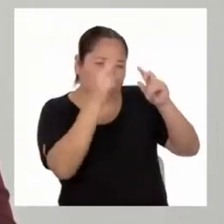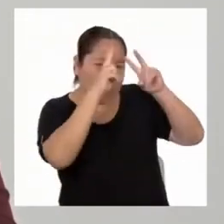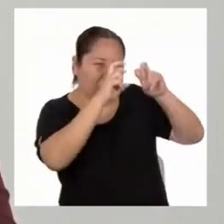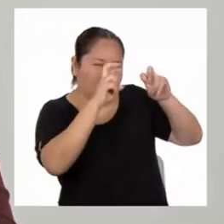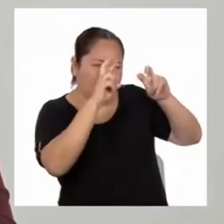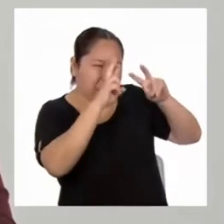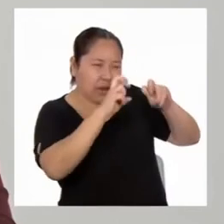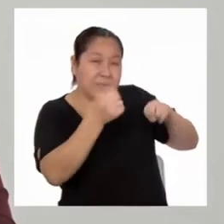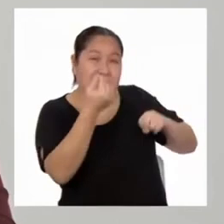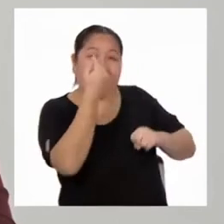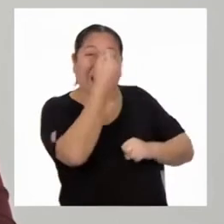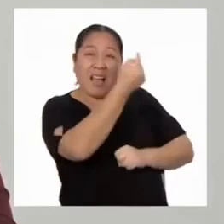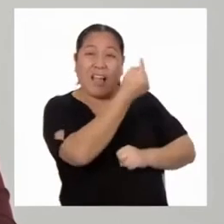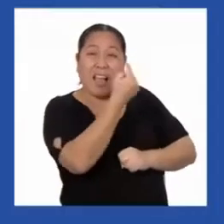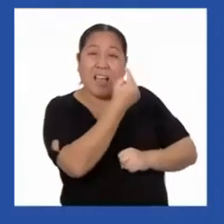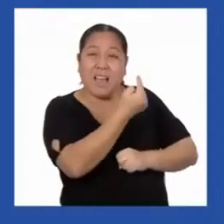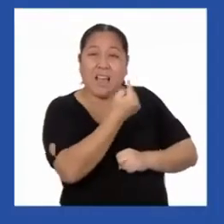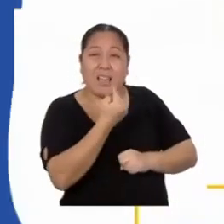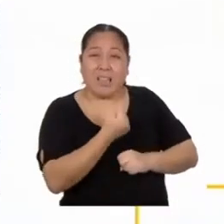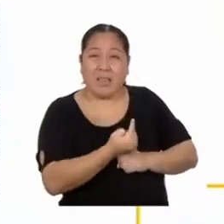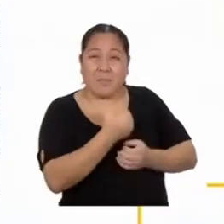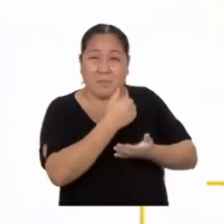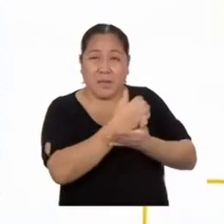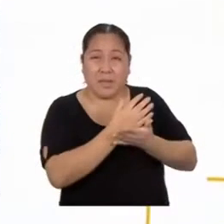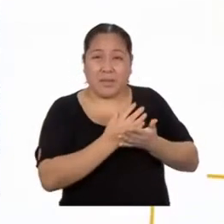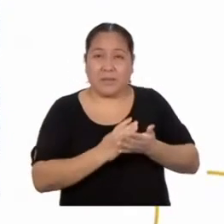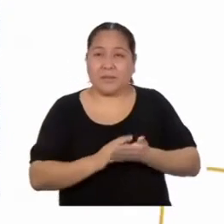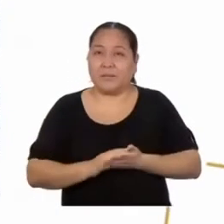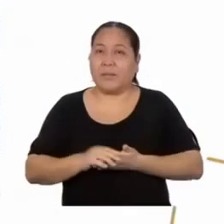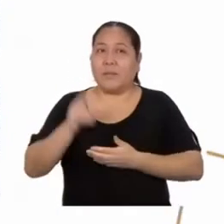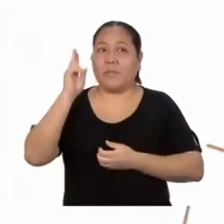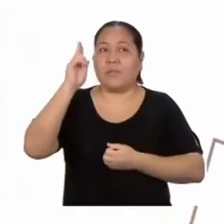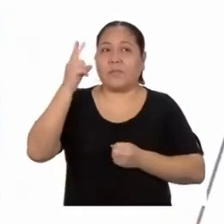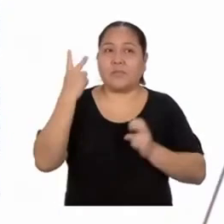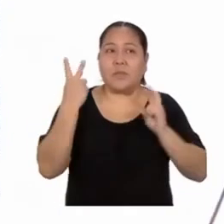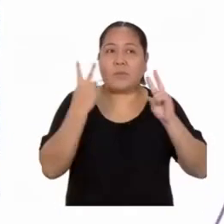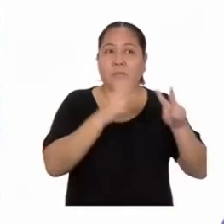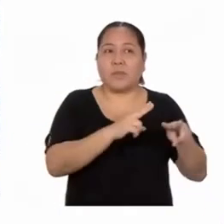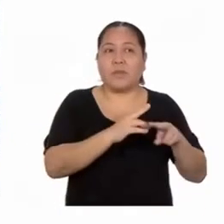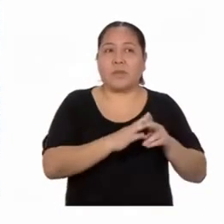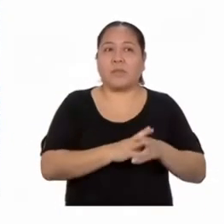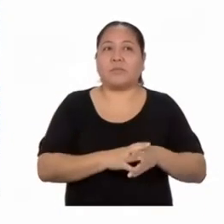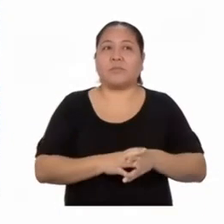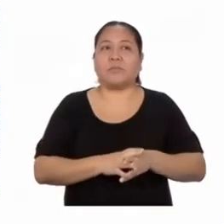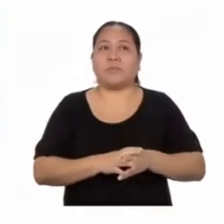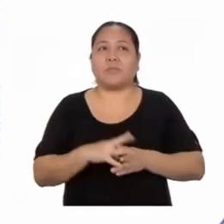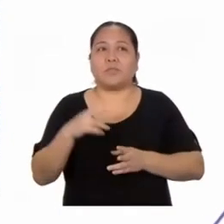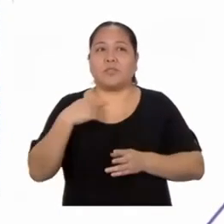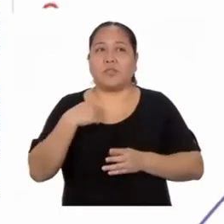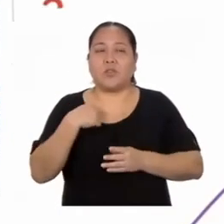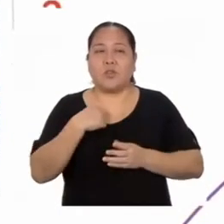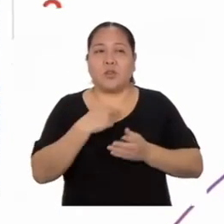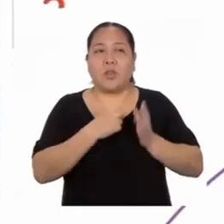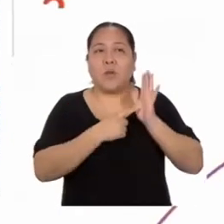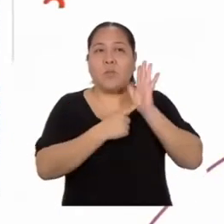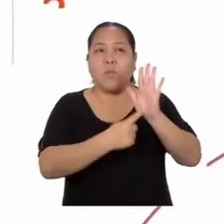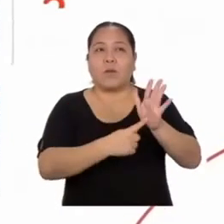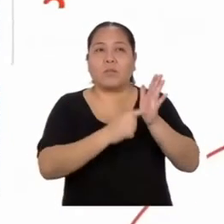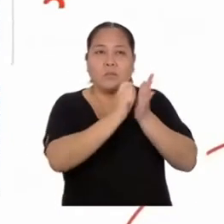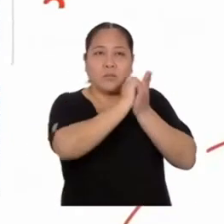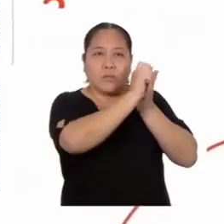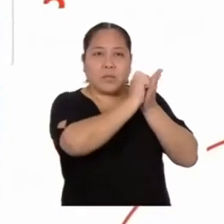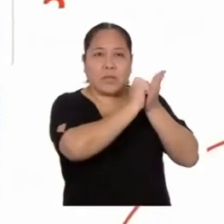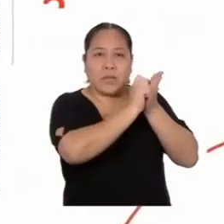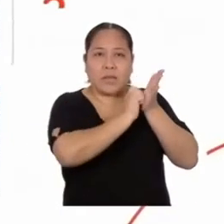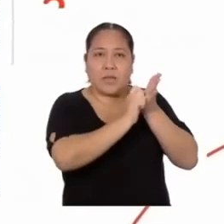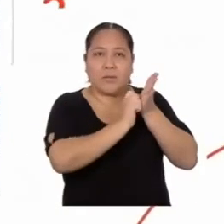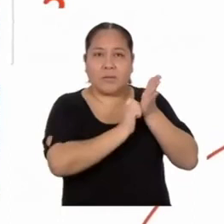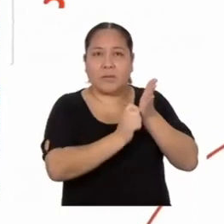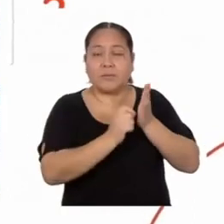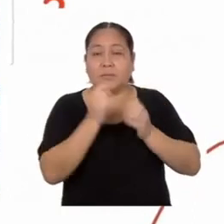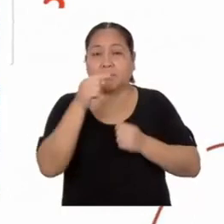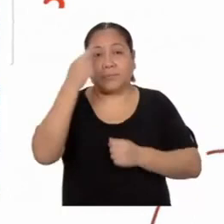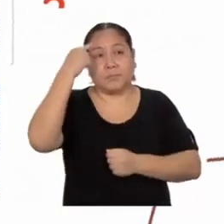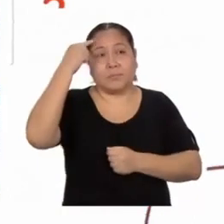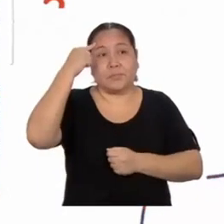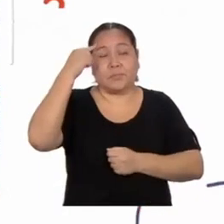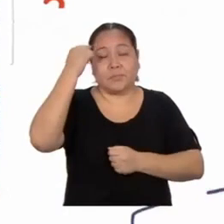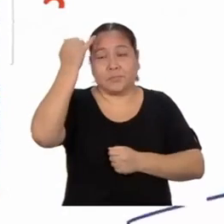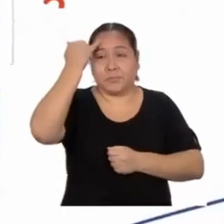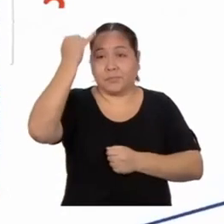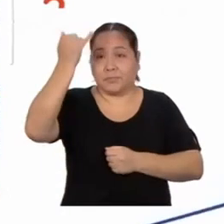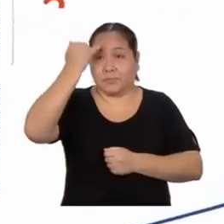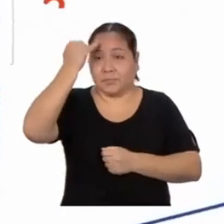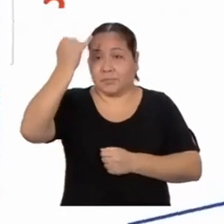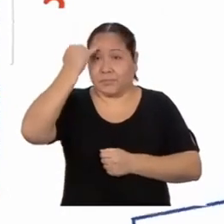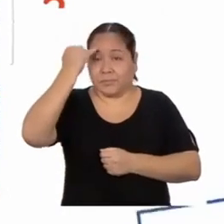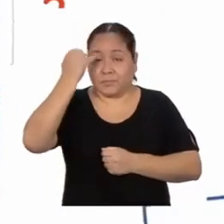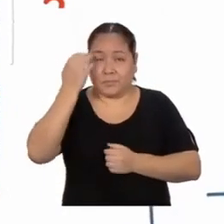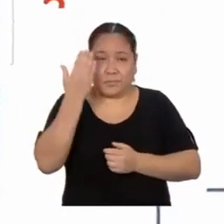cada párrafo de manera independiente. Profesora, mire, le muestro lo que escribí al costado de cada párrafo. Pienso que es la idea principal de